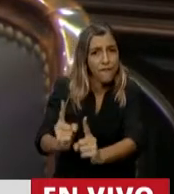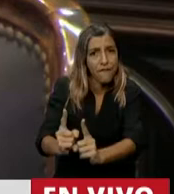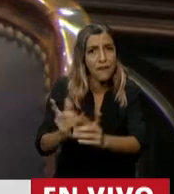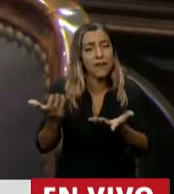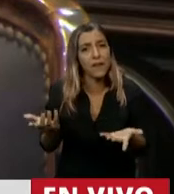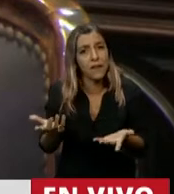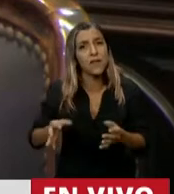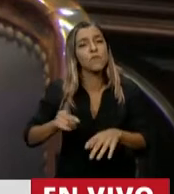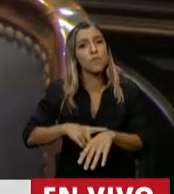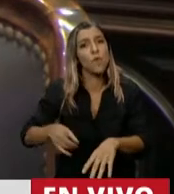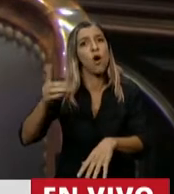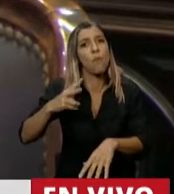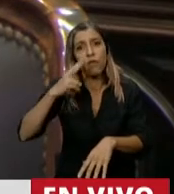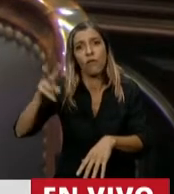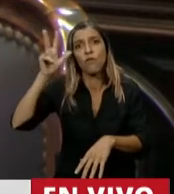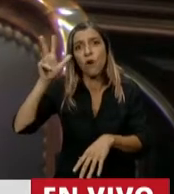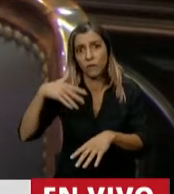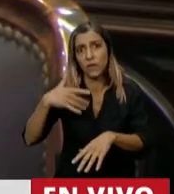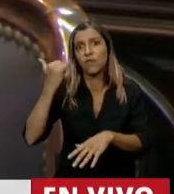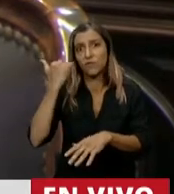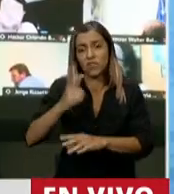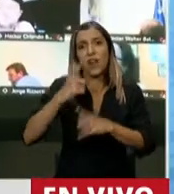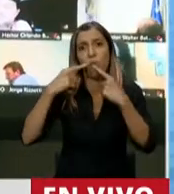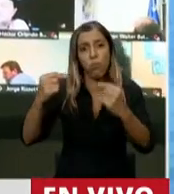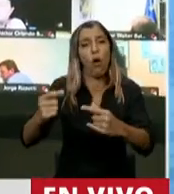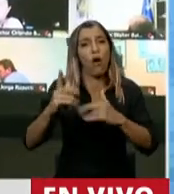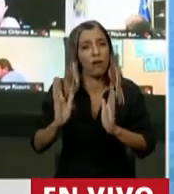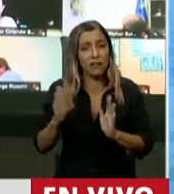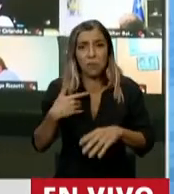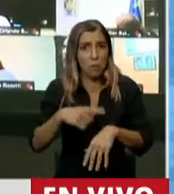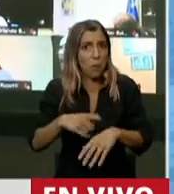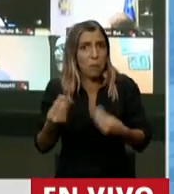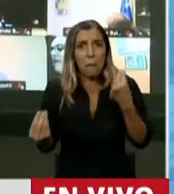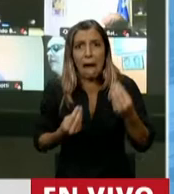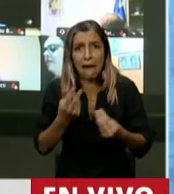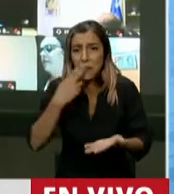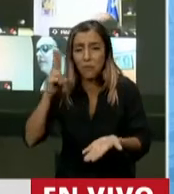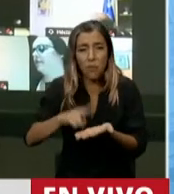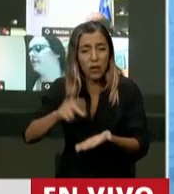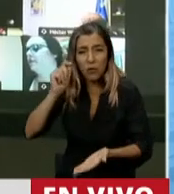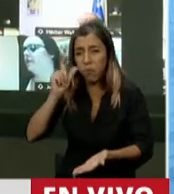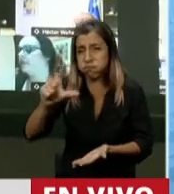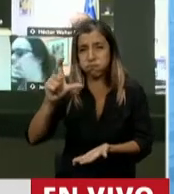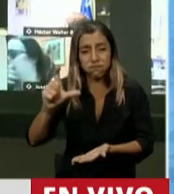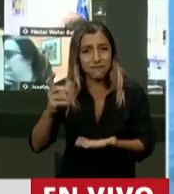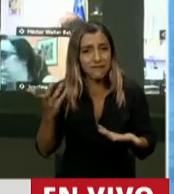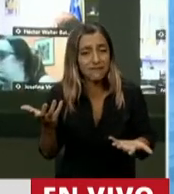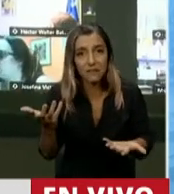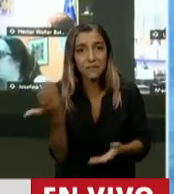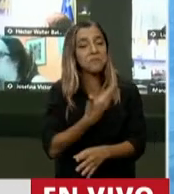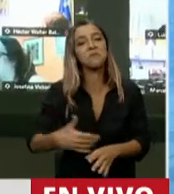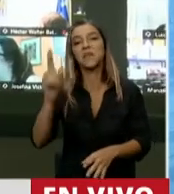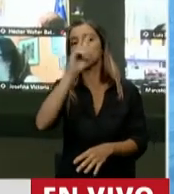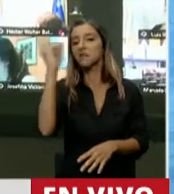retenciones absolutamente fuera del lugar exorbitante la voracidad del estado